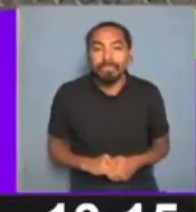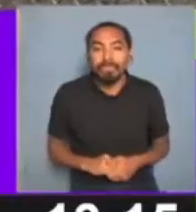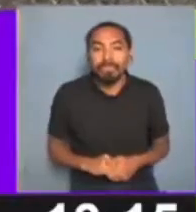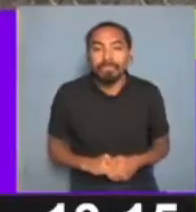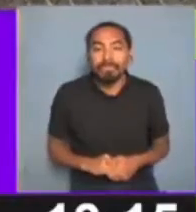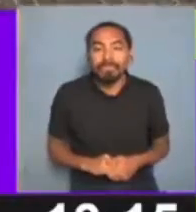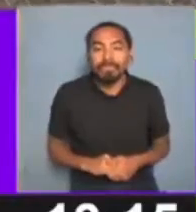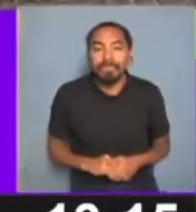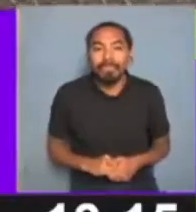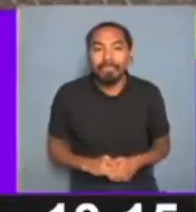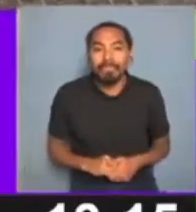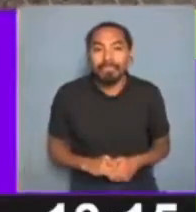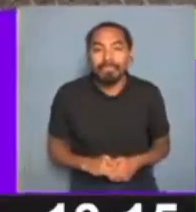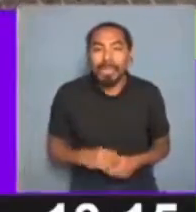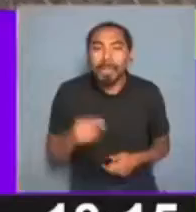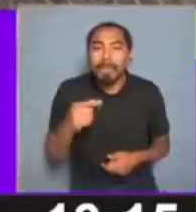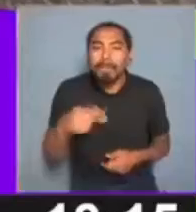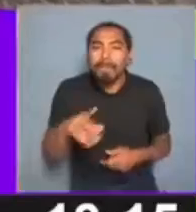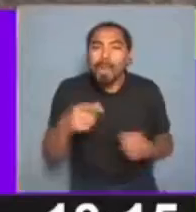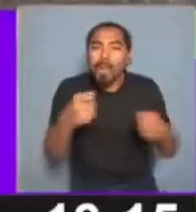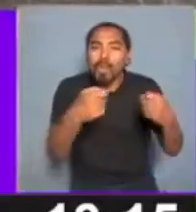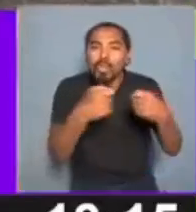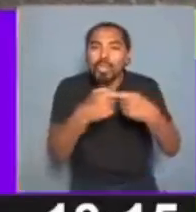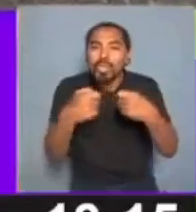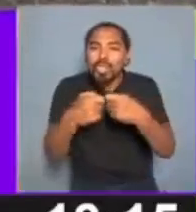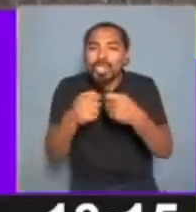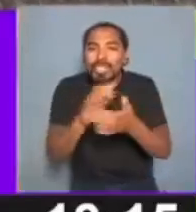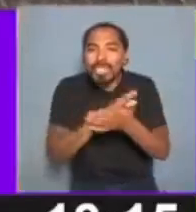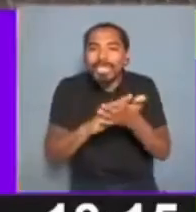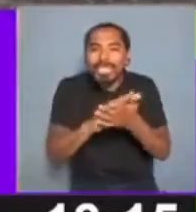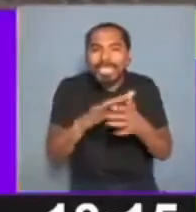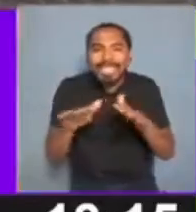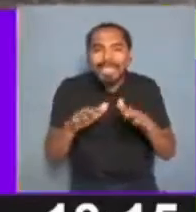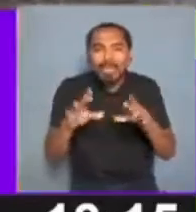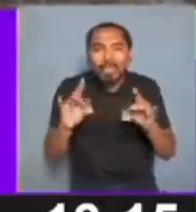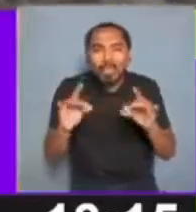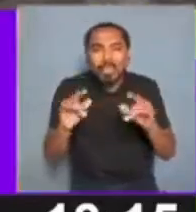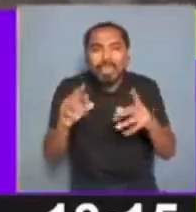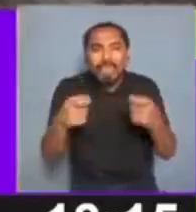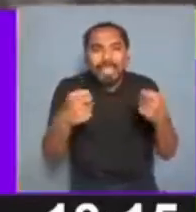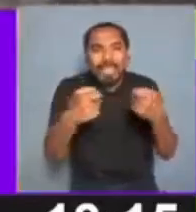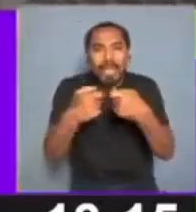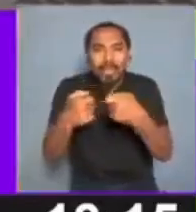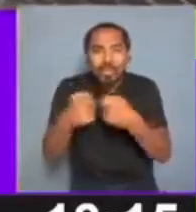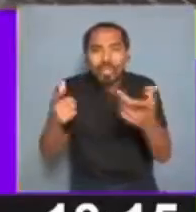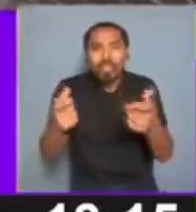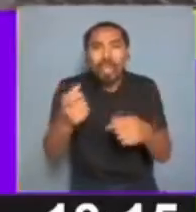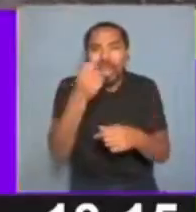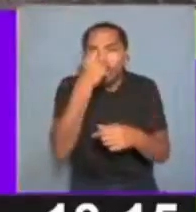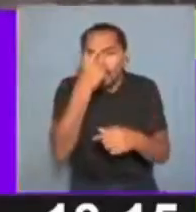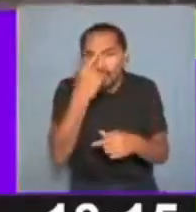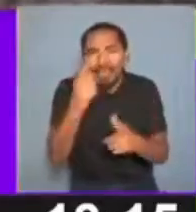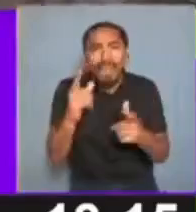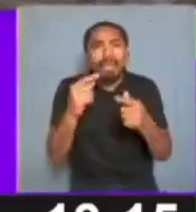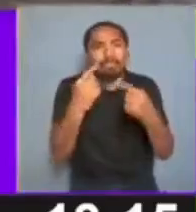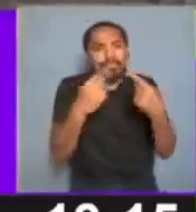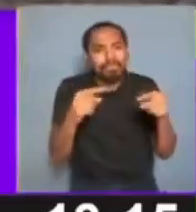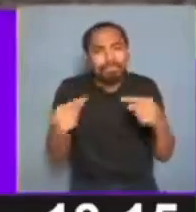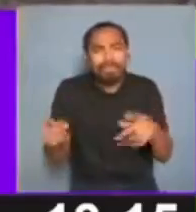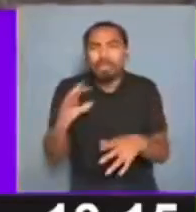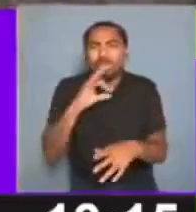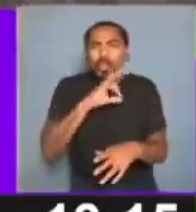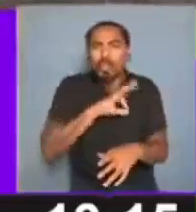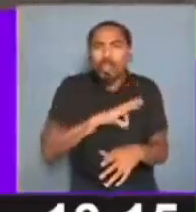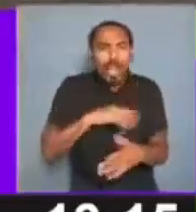los choferes, en este caso con la liquidación de haberes que todavía resta para el mes de septiembre, que todavía no